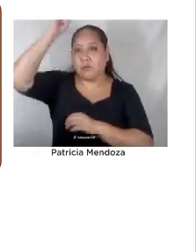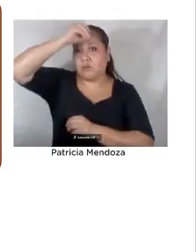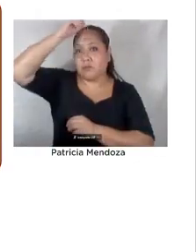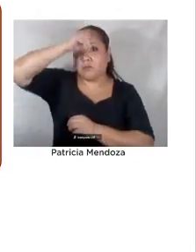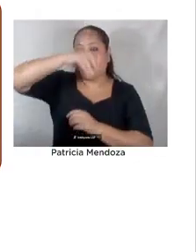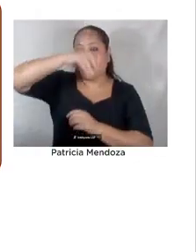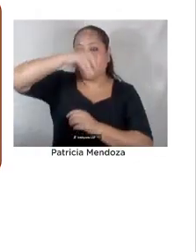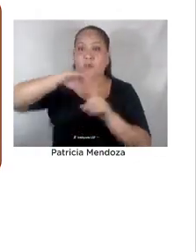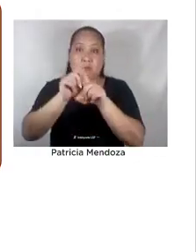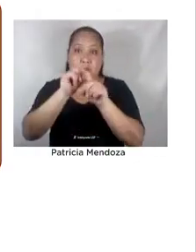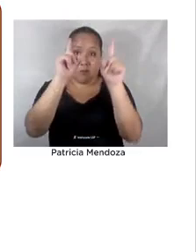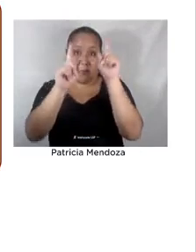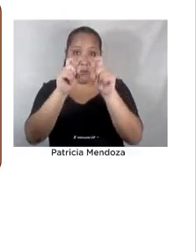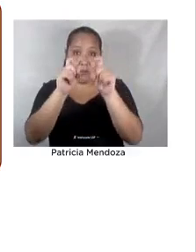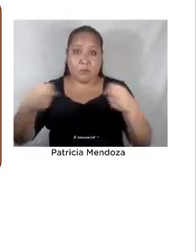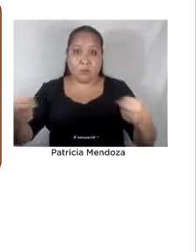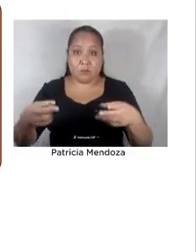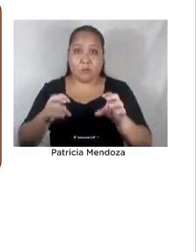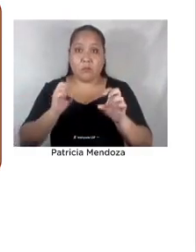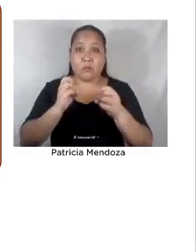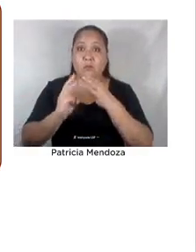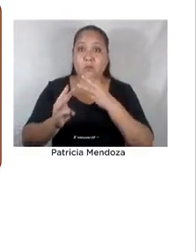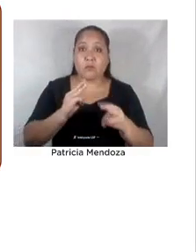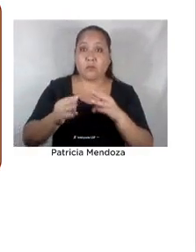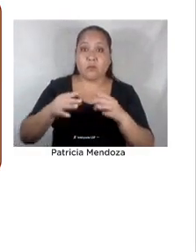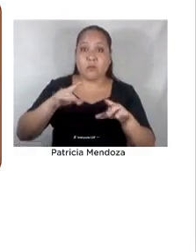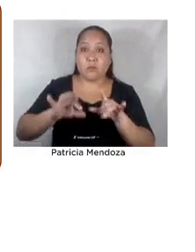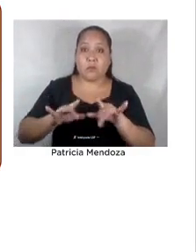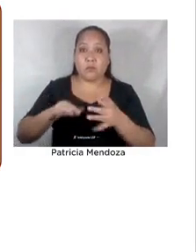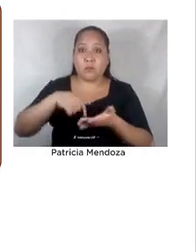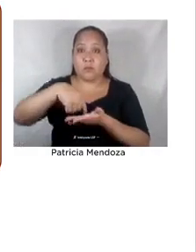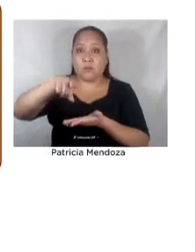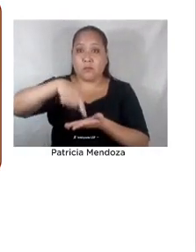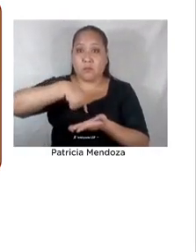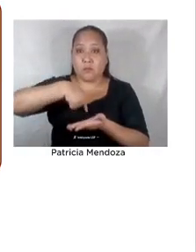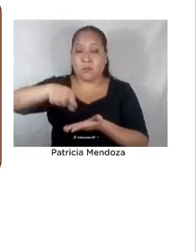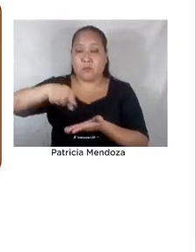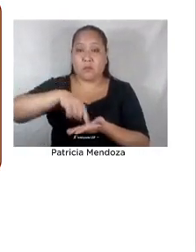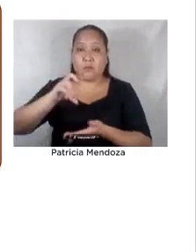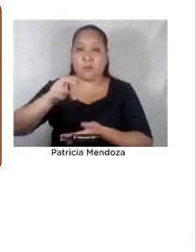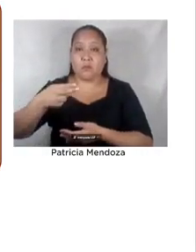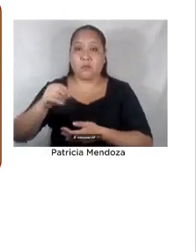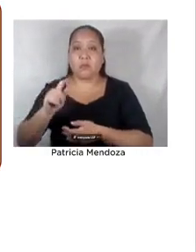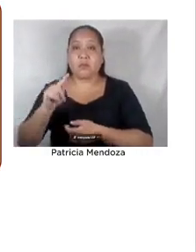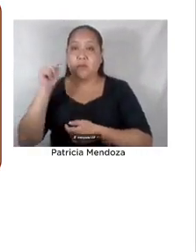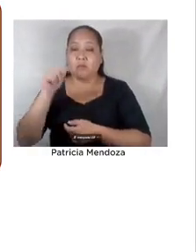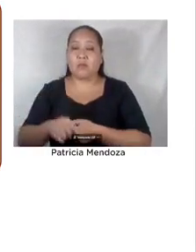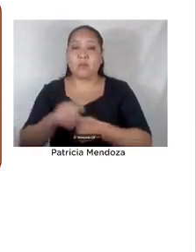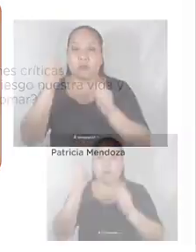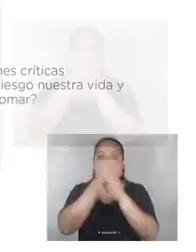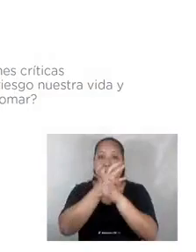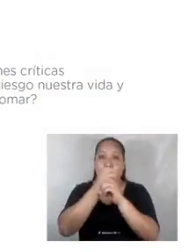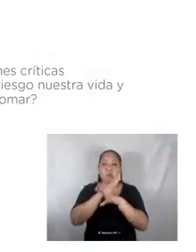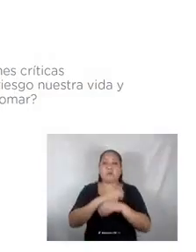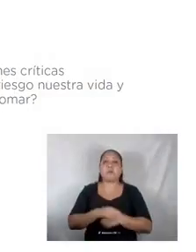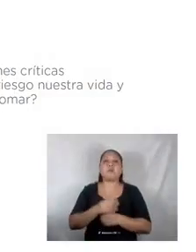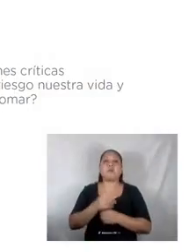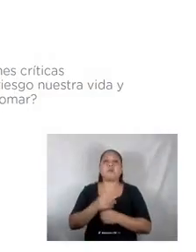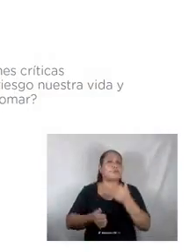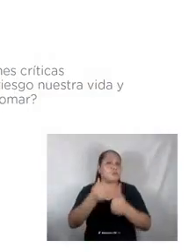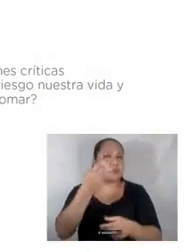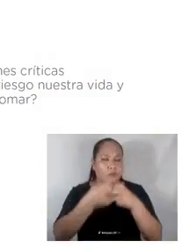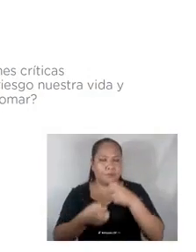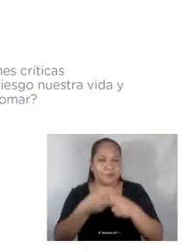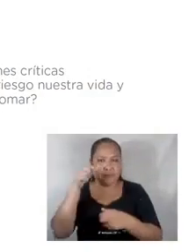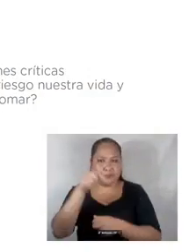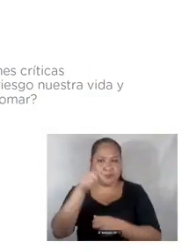y preguntas a través del chat de esta transmisión en vivo. Bien, ¿cuáles entonces son las situaciones críticas que